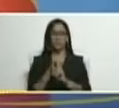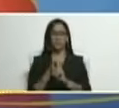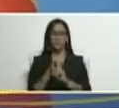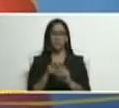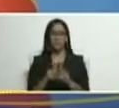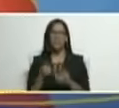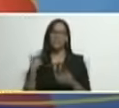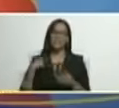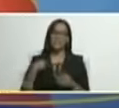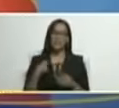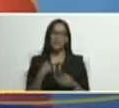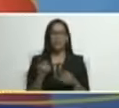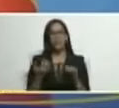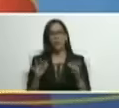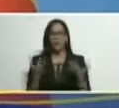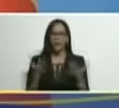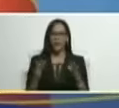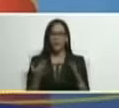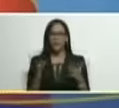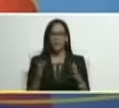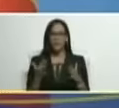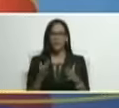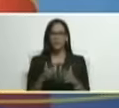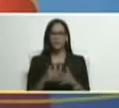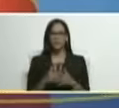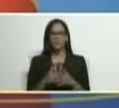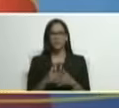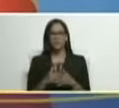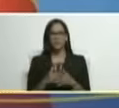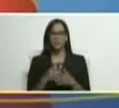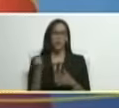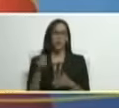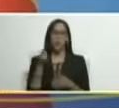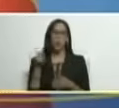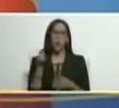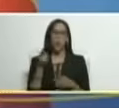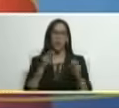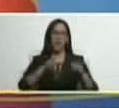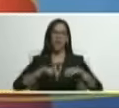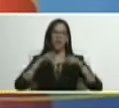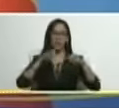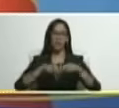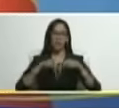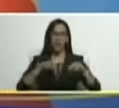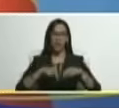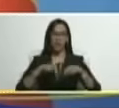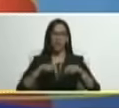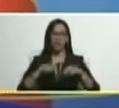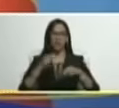y teníamos algo así, Trump, como una agricultura de puertos.